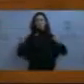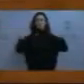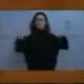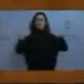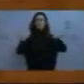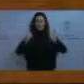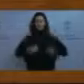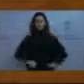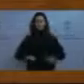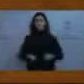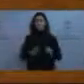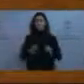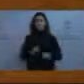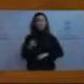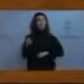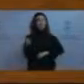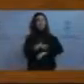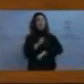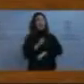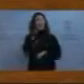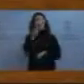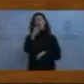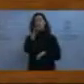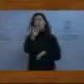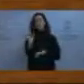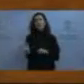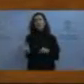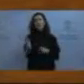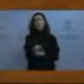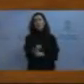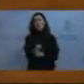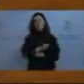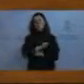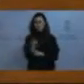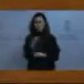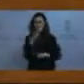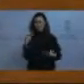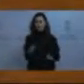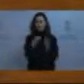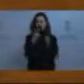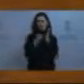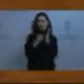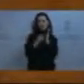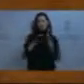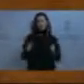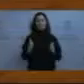nos ahorramos. No es el objetivo, pero no lo despreciemos. El objetivo es mejorar la calidad de vida.